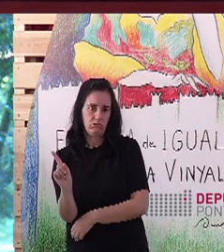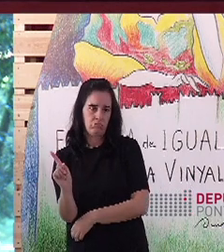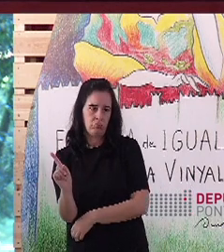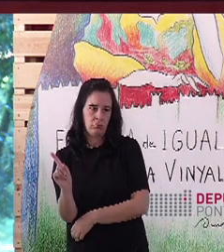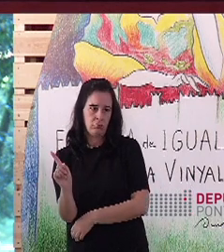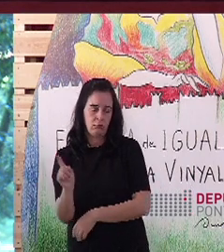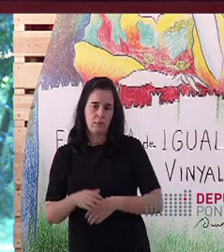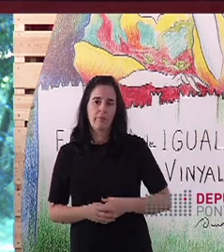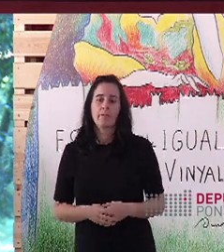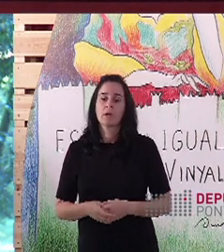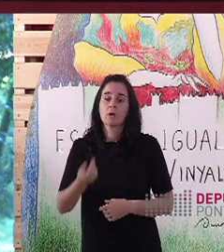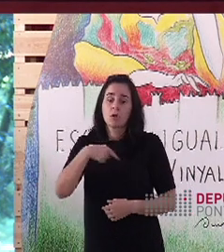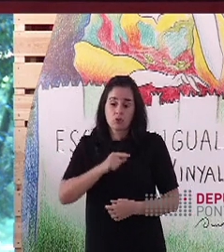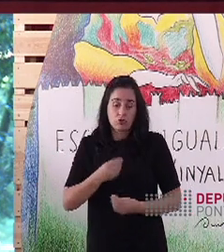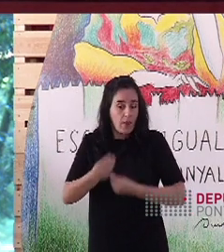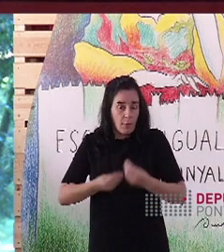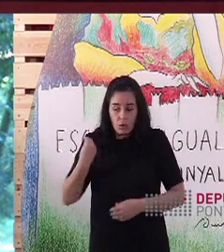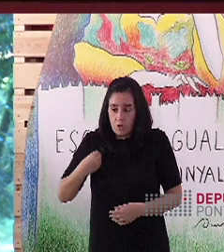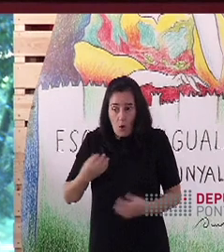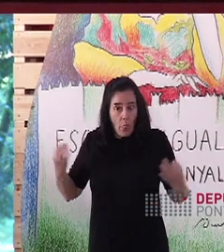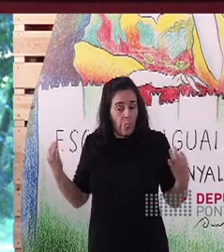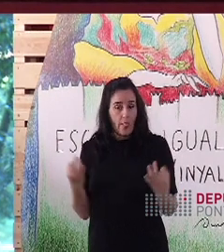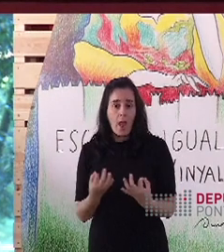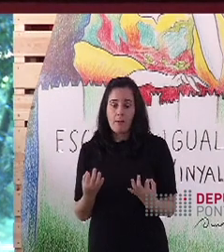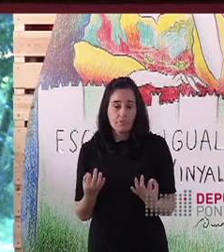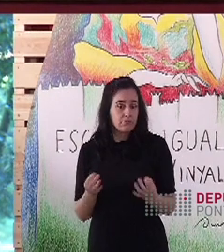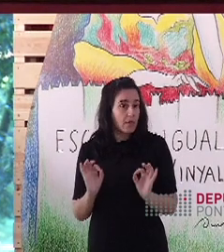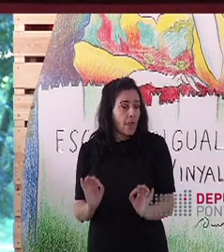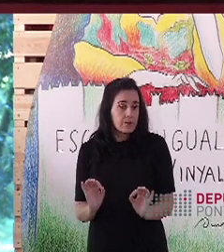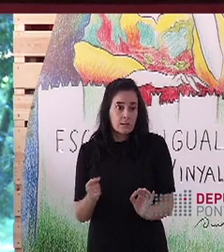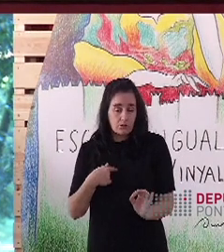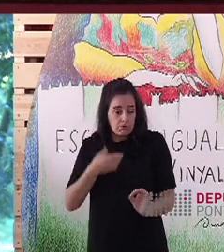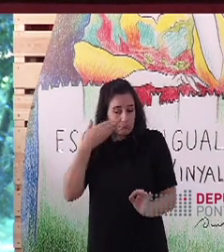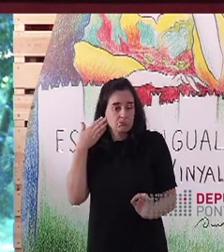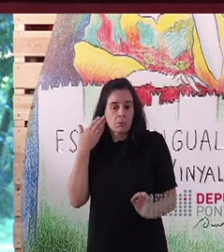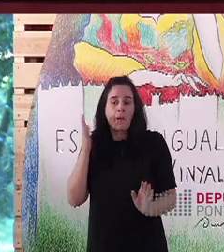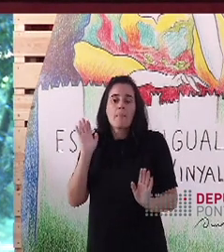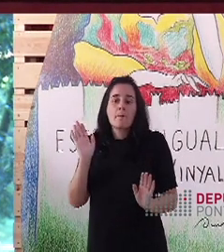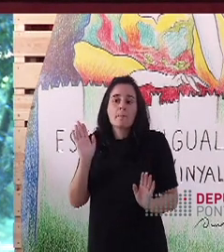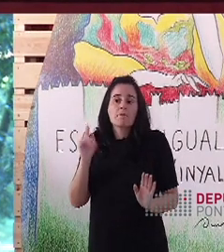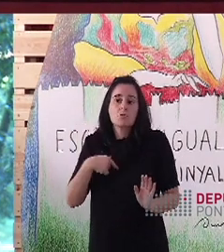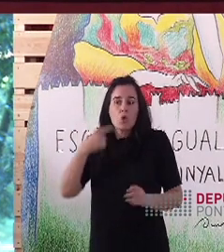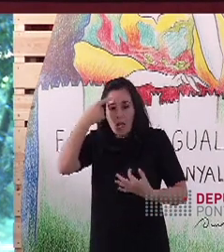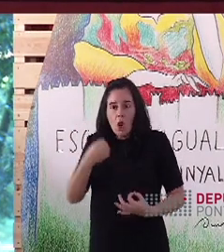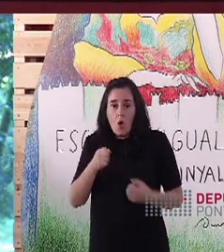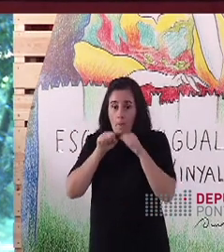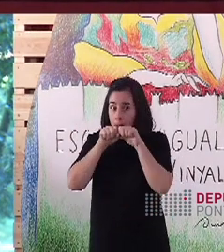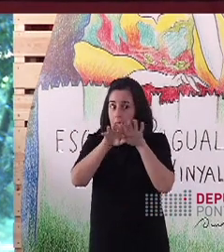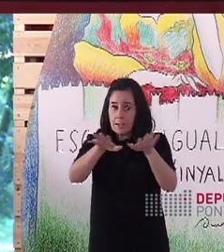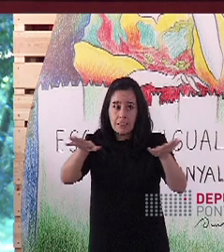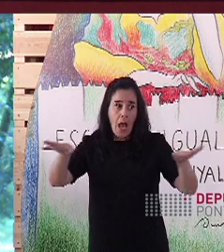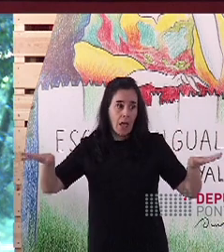yo creo que hemos hecho lo que debíamos hacer y yo creo que hemos enviado un mensaje que a mí me parece que políticamente es